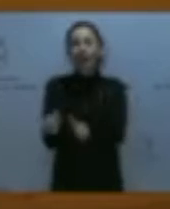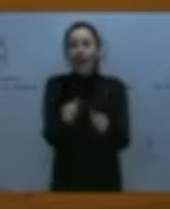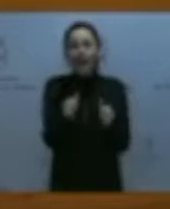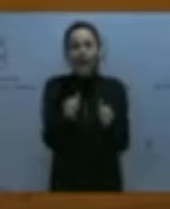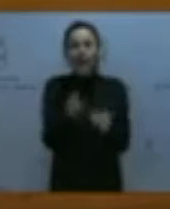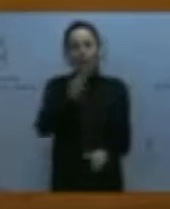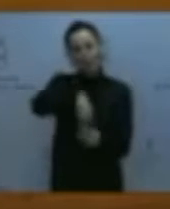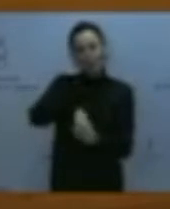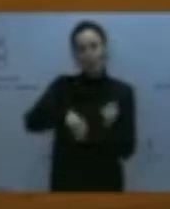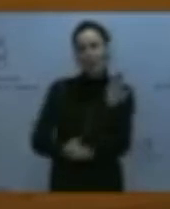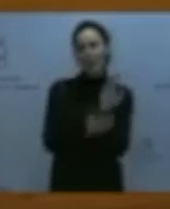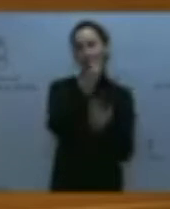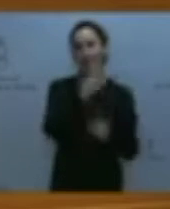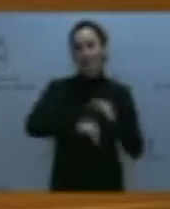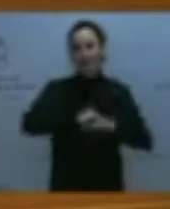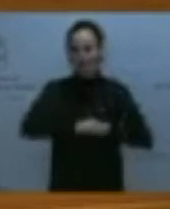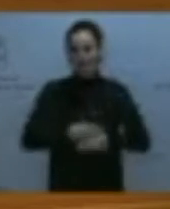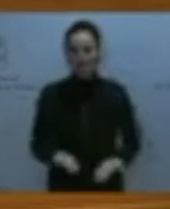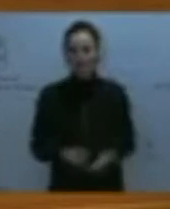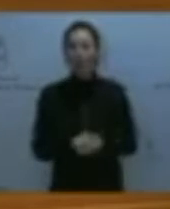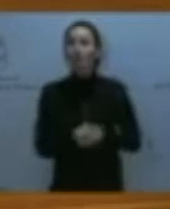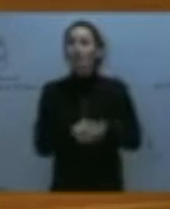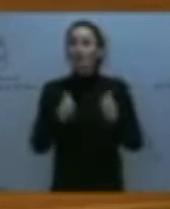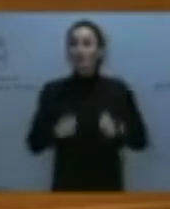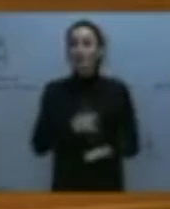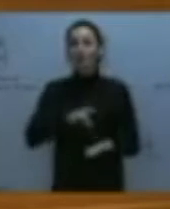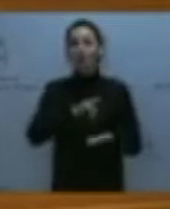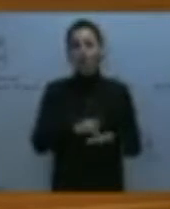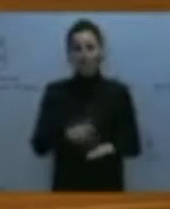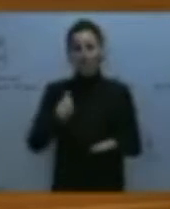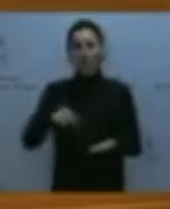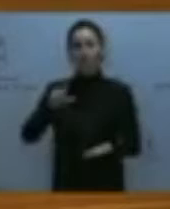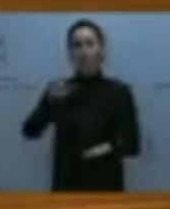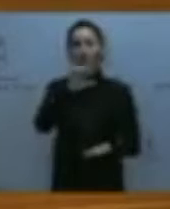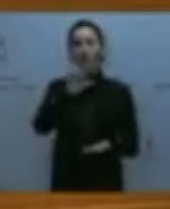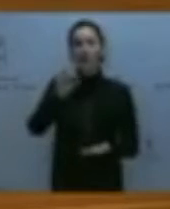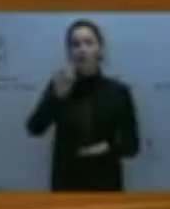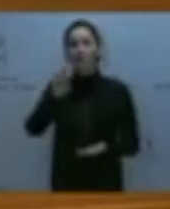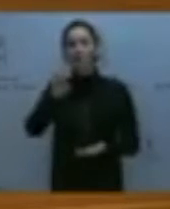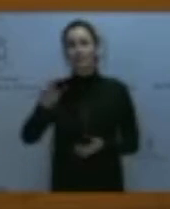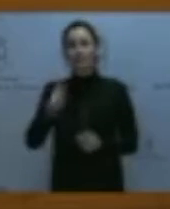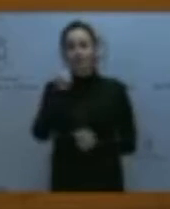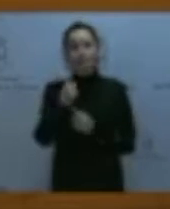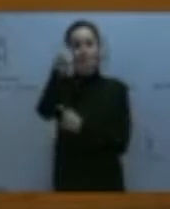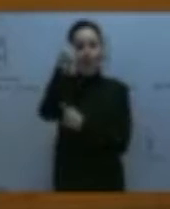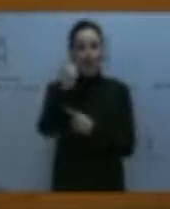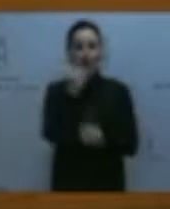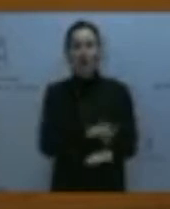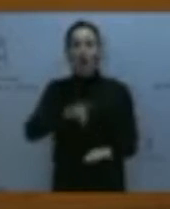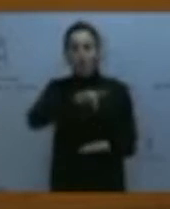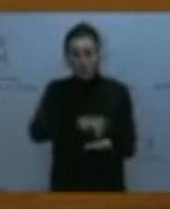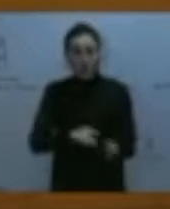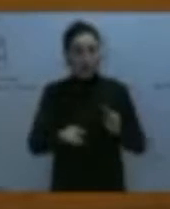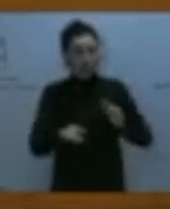en la Federación. El hecho de que Lastres, que es la primera cofradía del Oriente y centro de desembarque